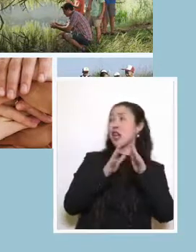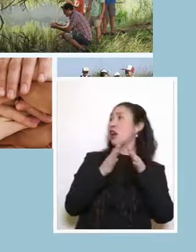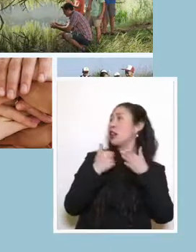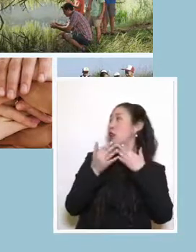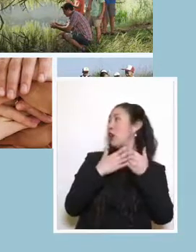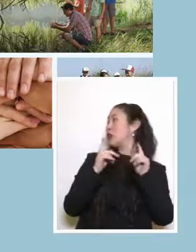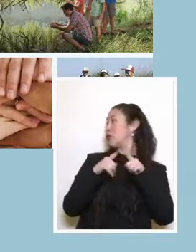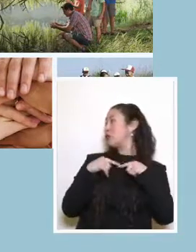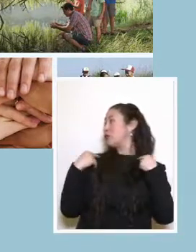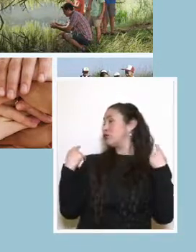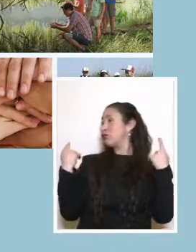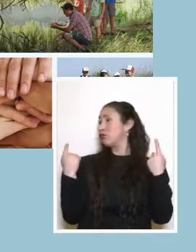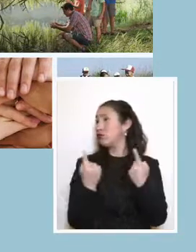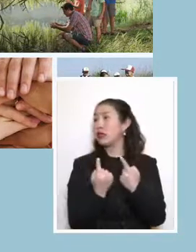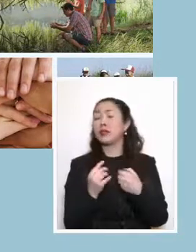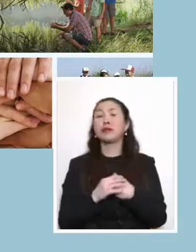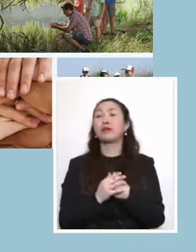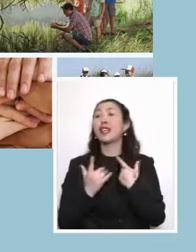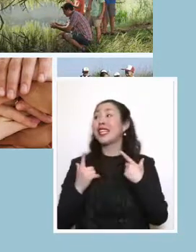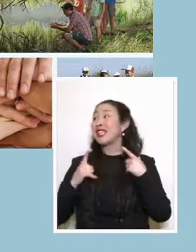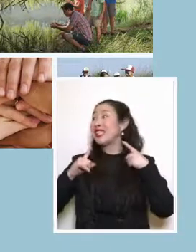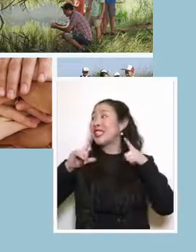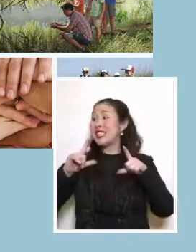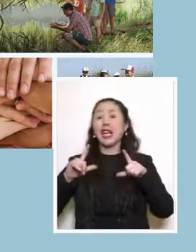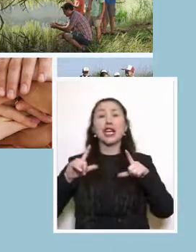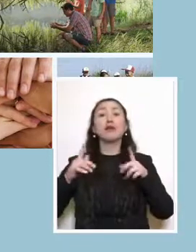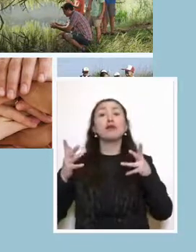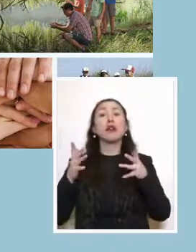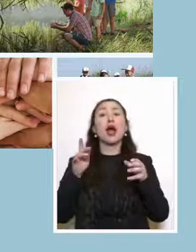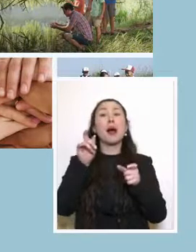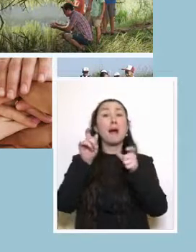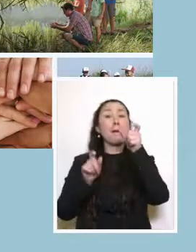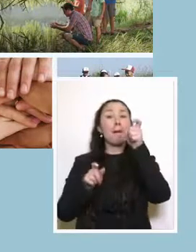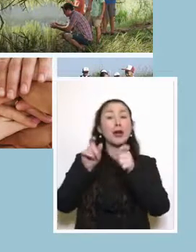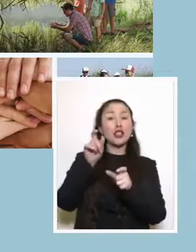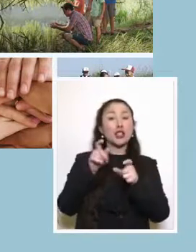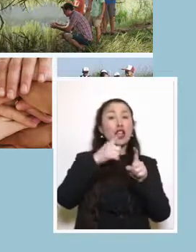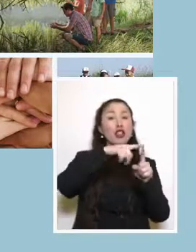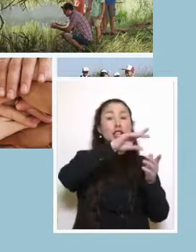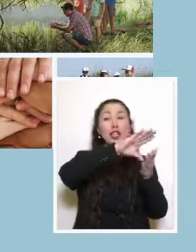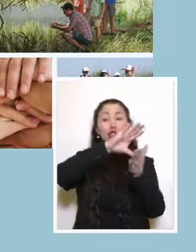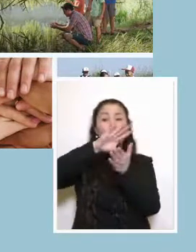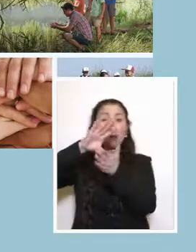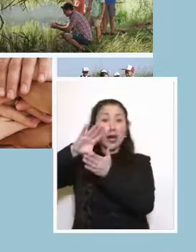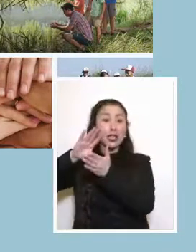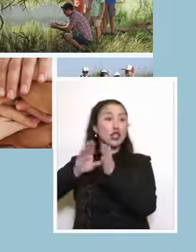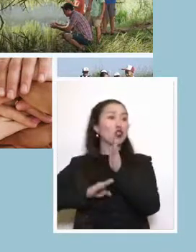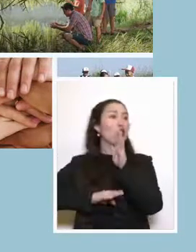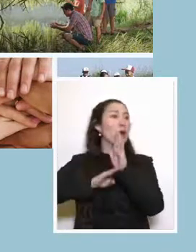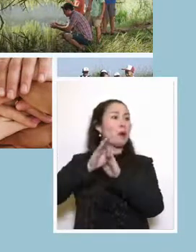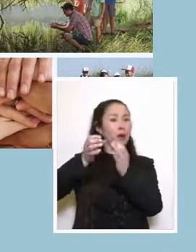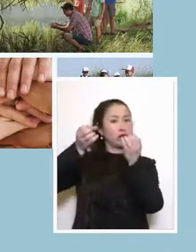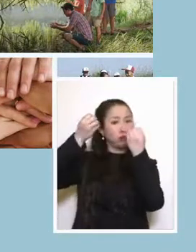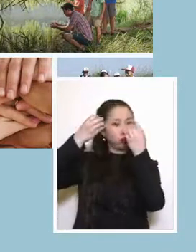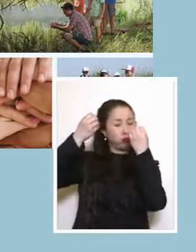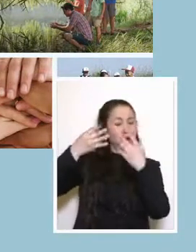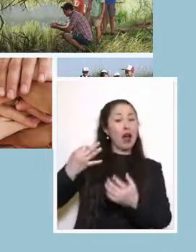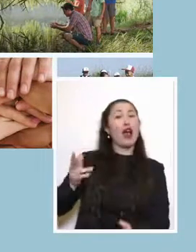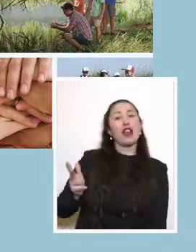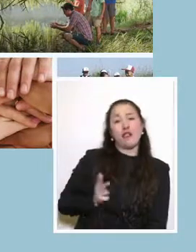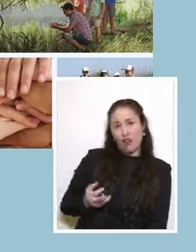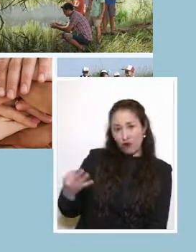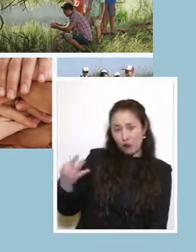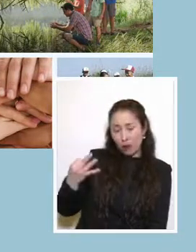ambiente. Destaca el hecho de que las personas y los países más educados, formalmente por lo